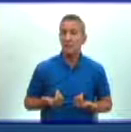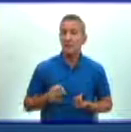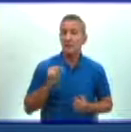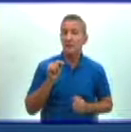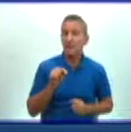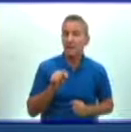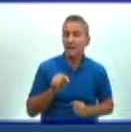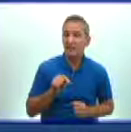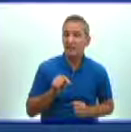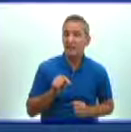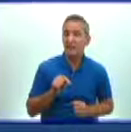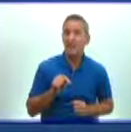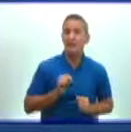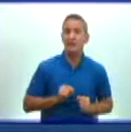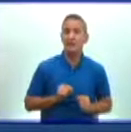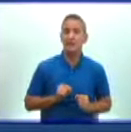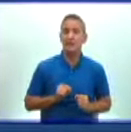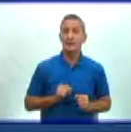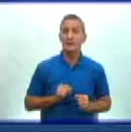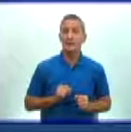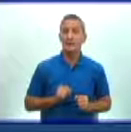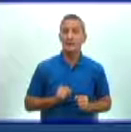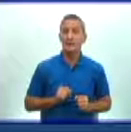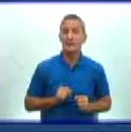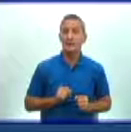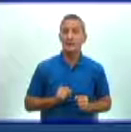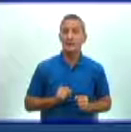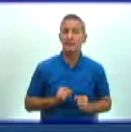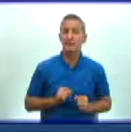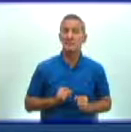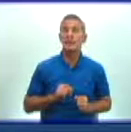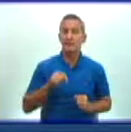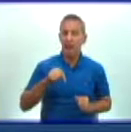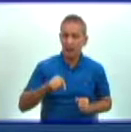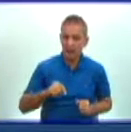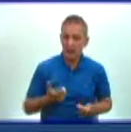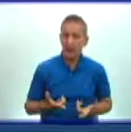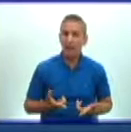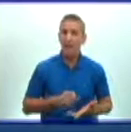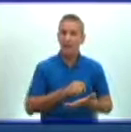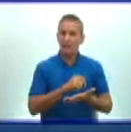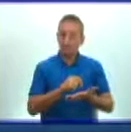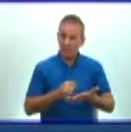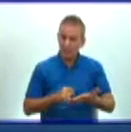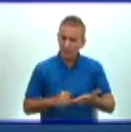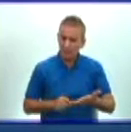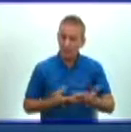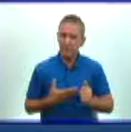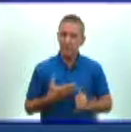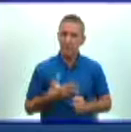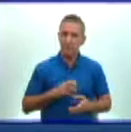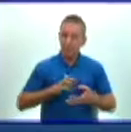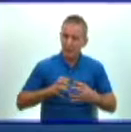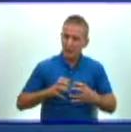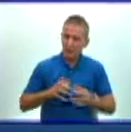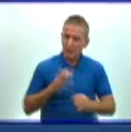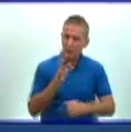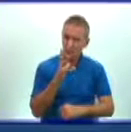el momento para escribir de manera